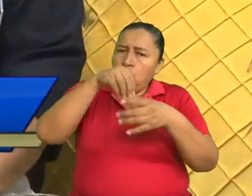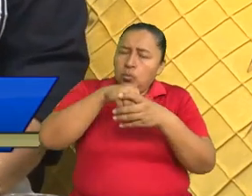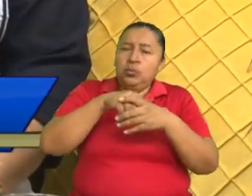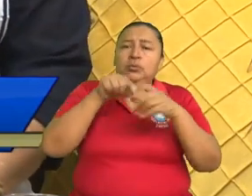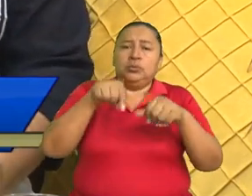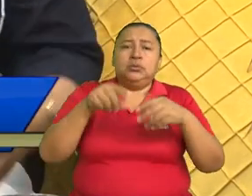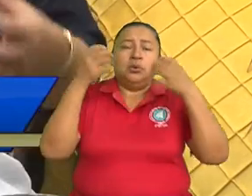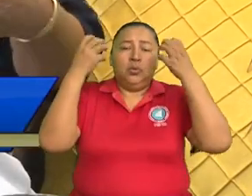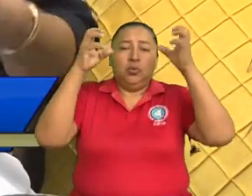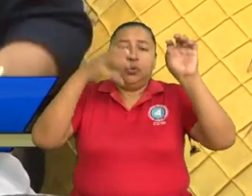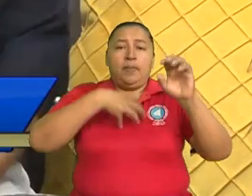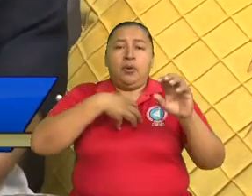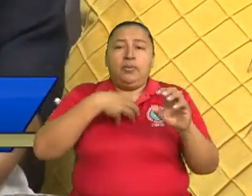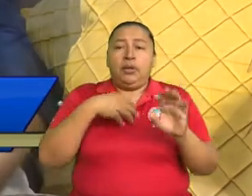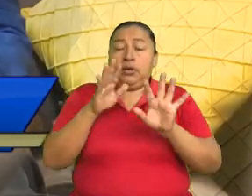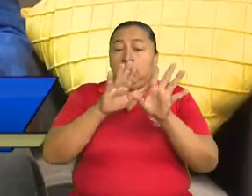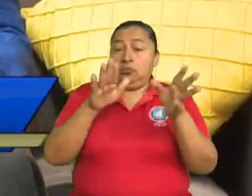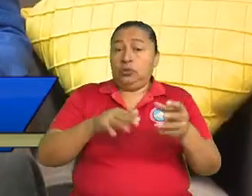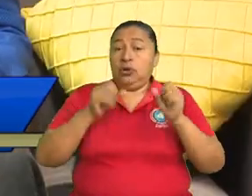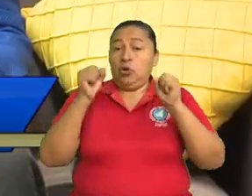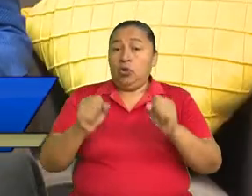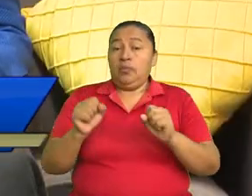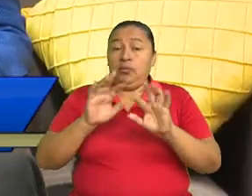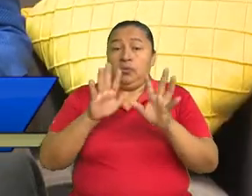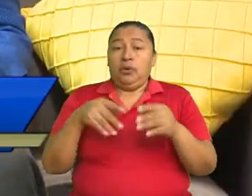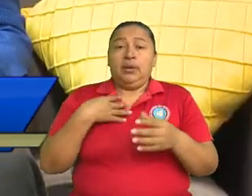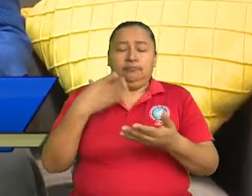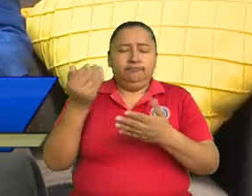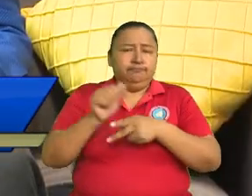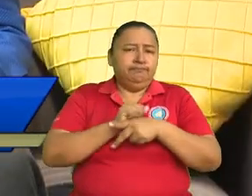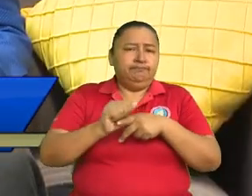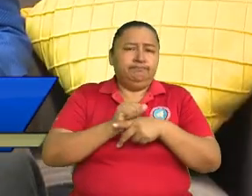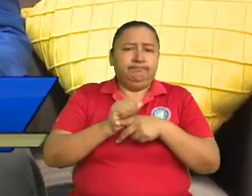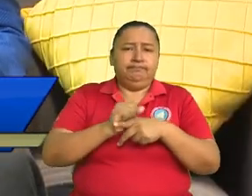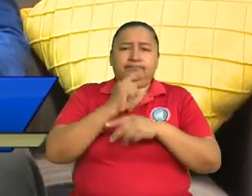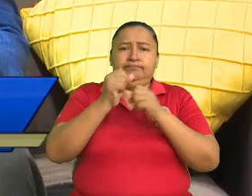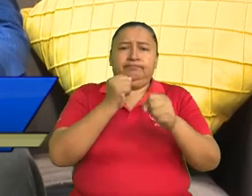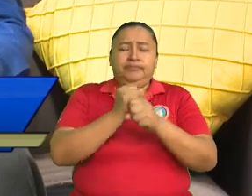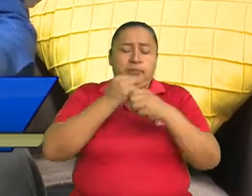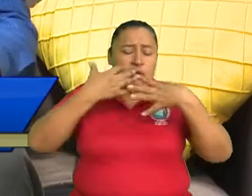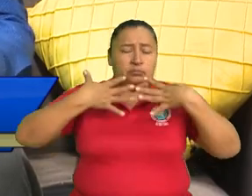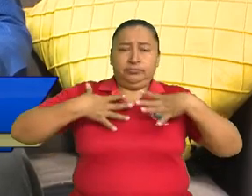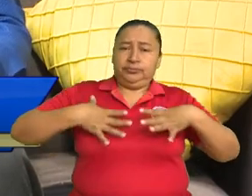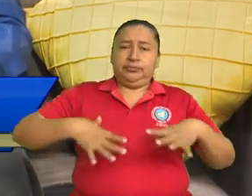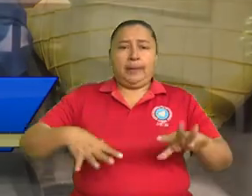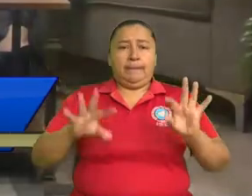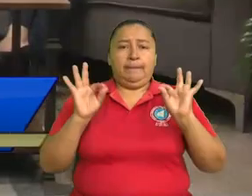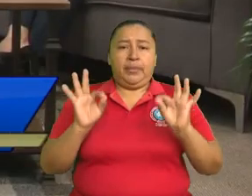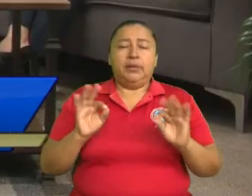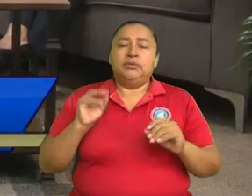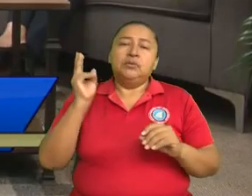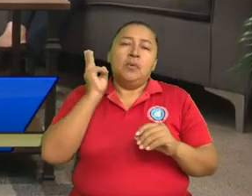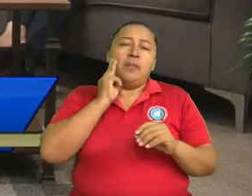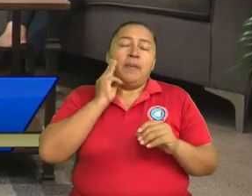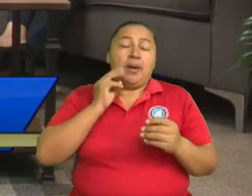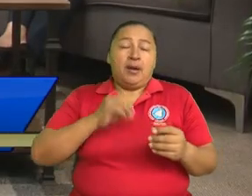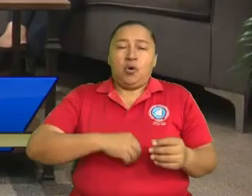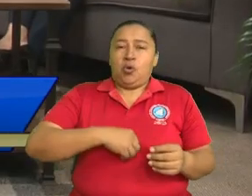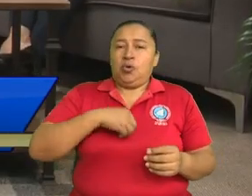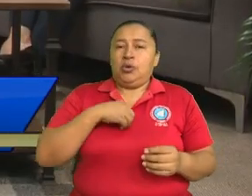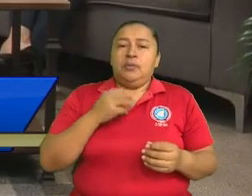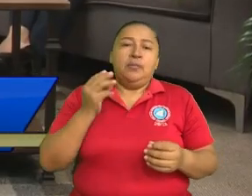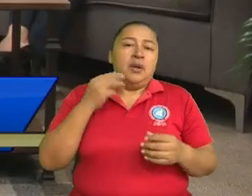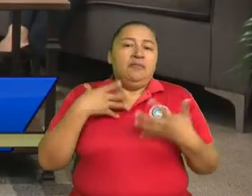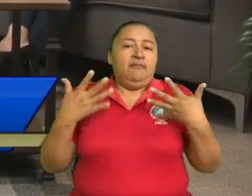cultura nuestra que las muchachas y los muchachos se lucen y se preparan todo un año para... Se engalanan hermosamente. Se engalanan, ¿no? Sus mamás gozan, las familias